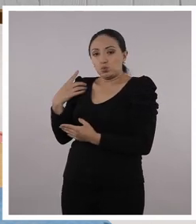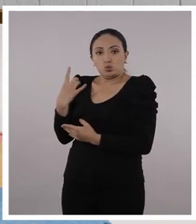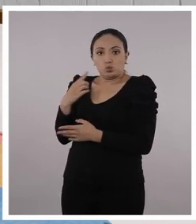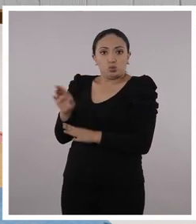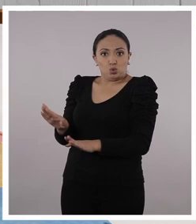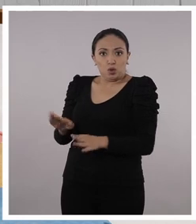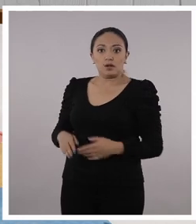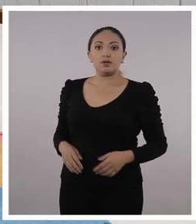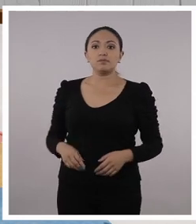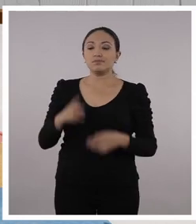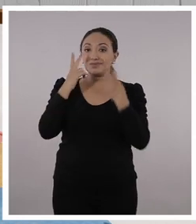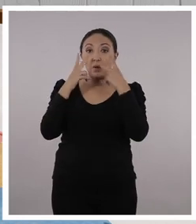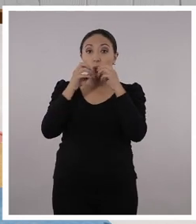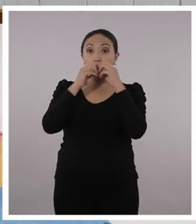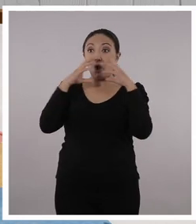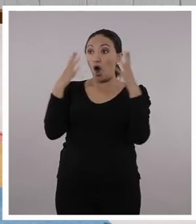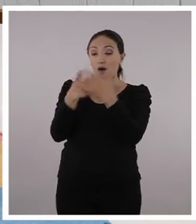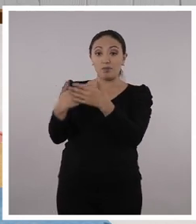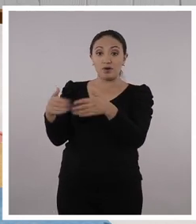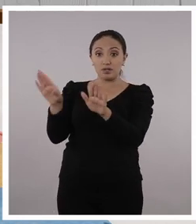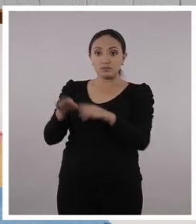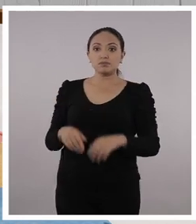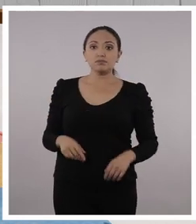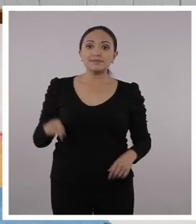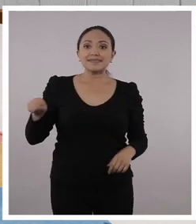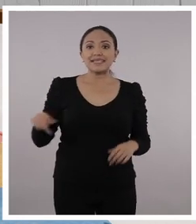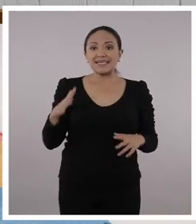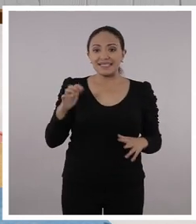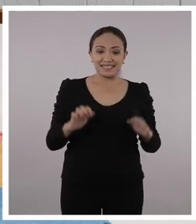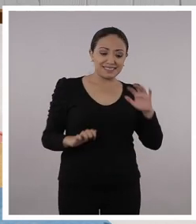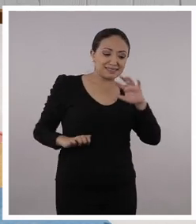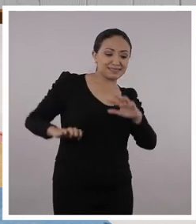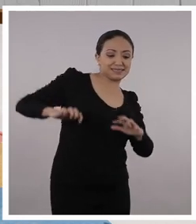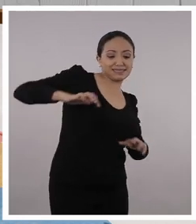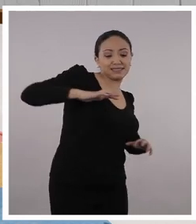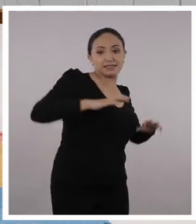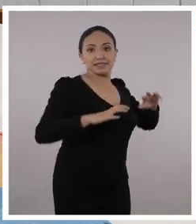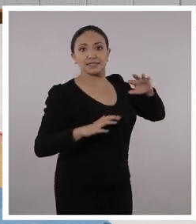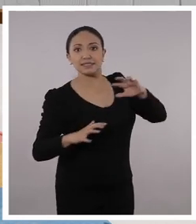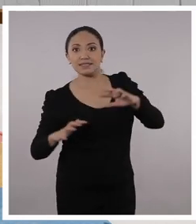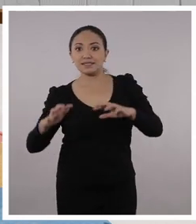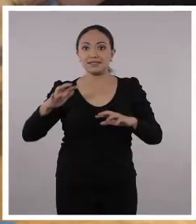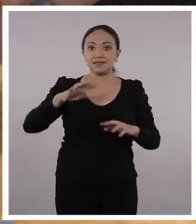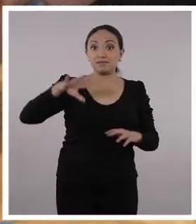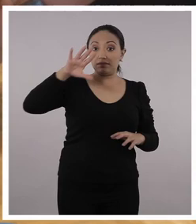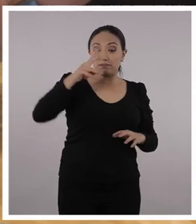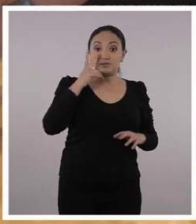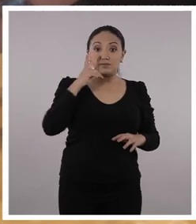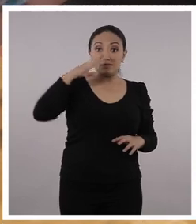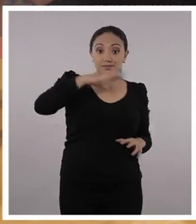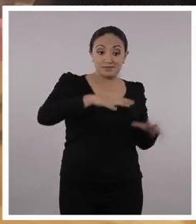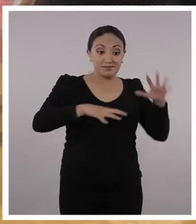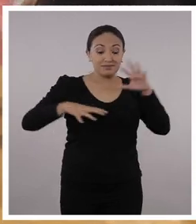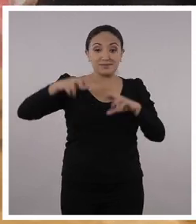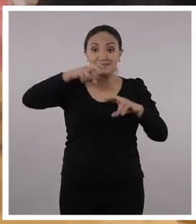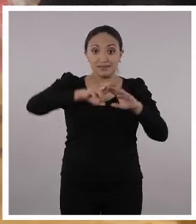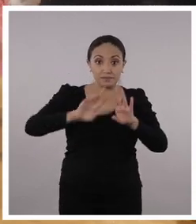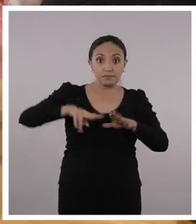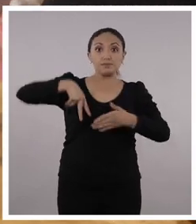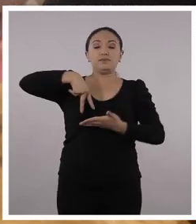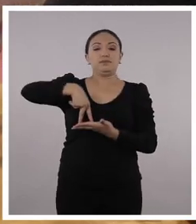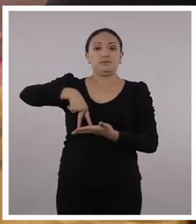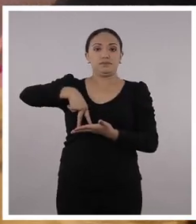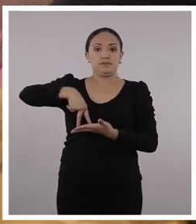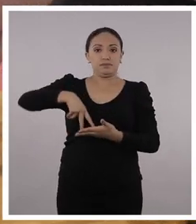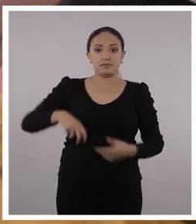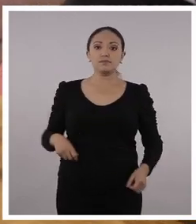este caso, pues ya vemos los globos con Inti y con Sophie y ellos van a apoyarse en la silla, en este caso, para ponerse